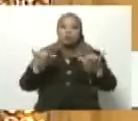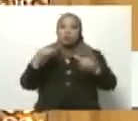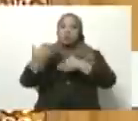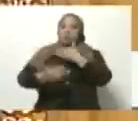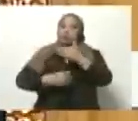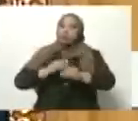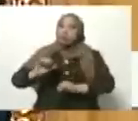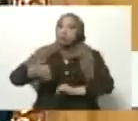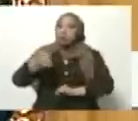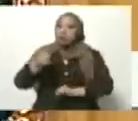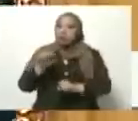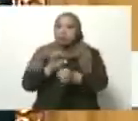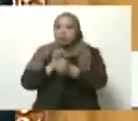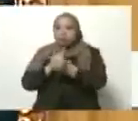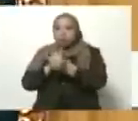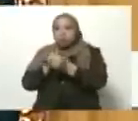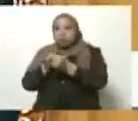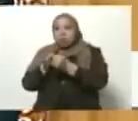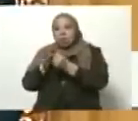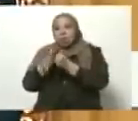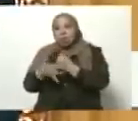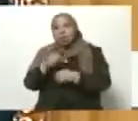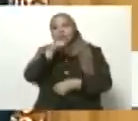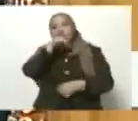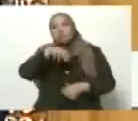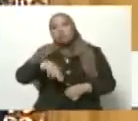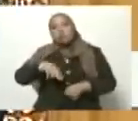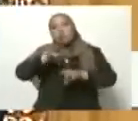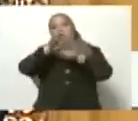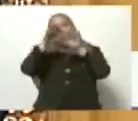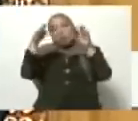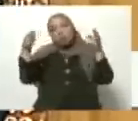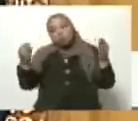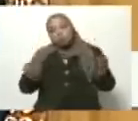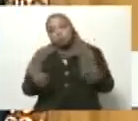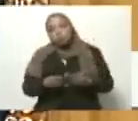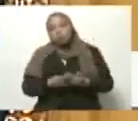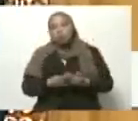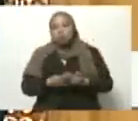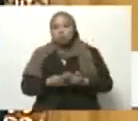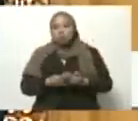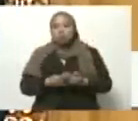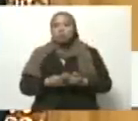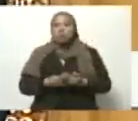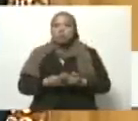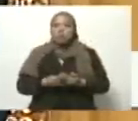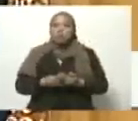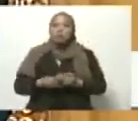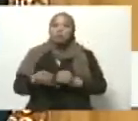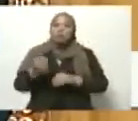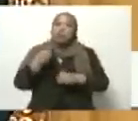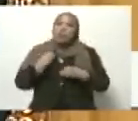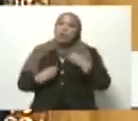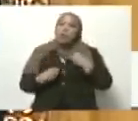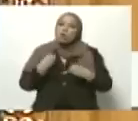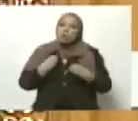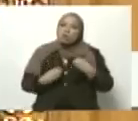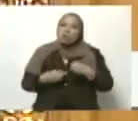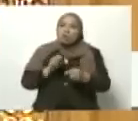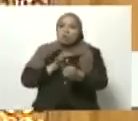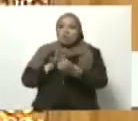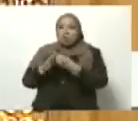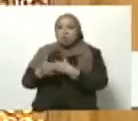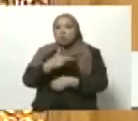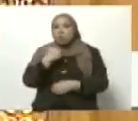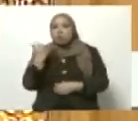mayor pandemia en la historia de la humanidad en más de 100 años. Una estrategia de crueldad calculada para